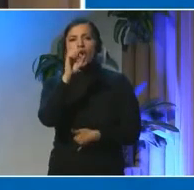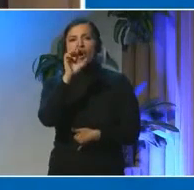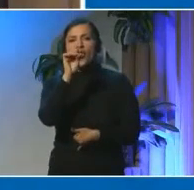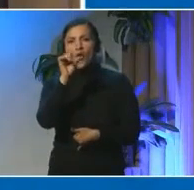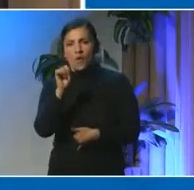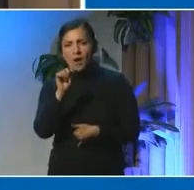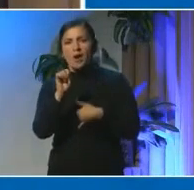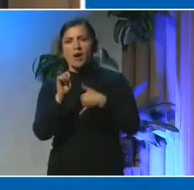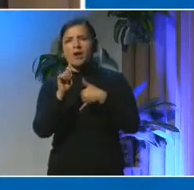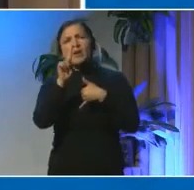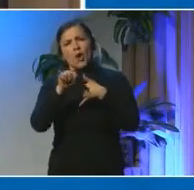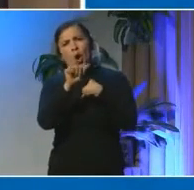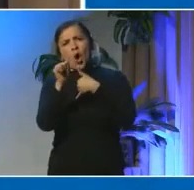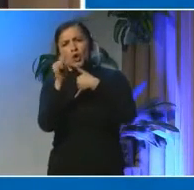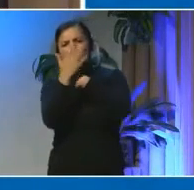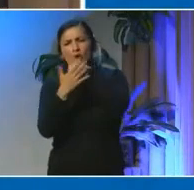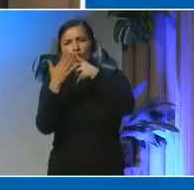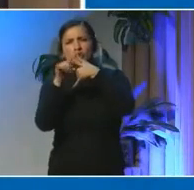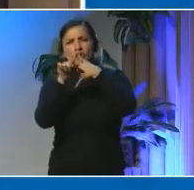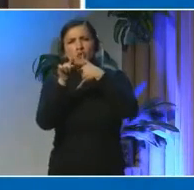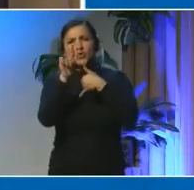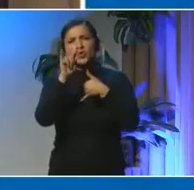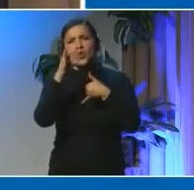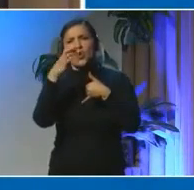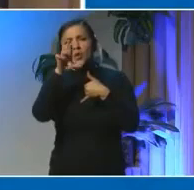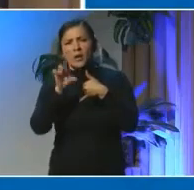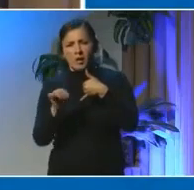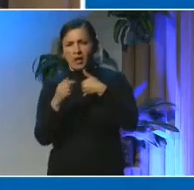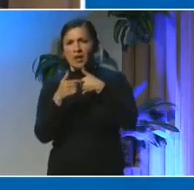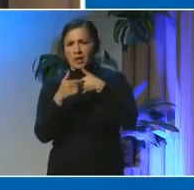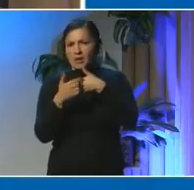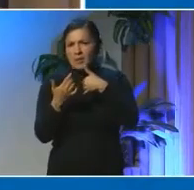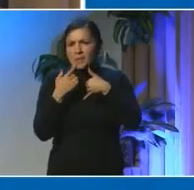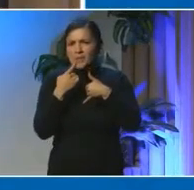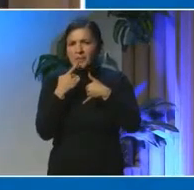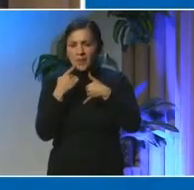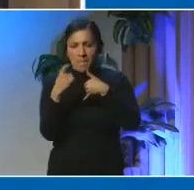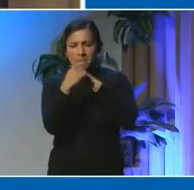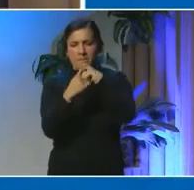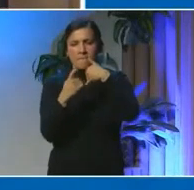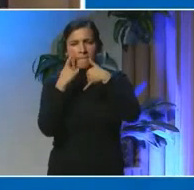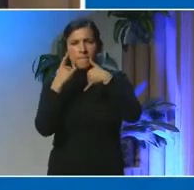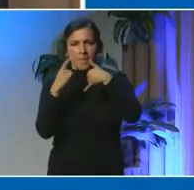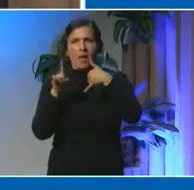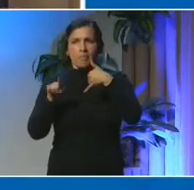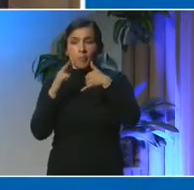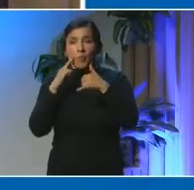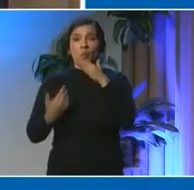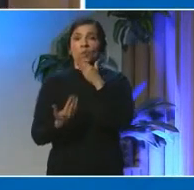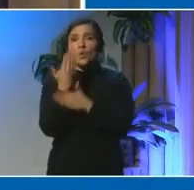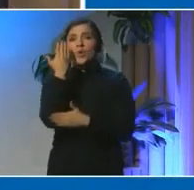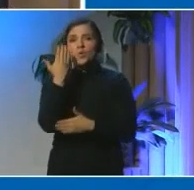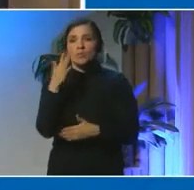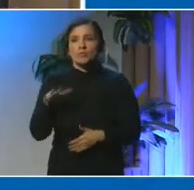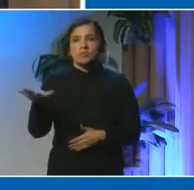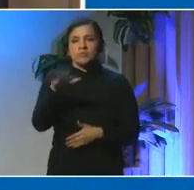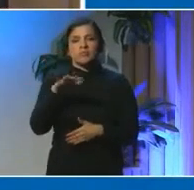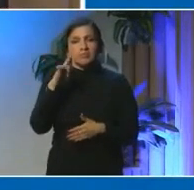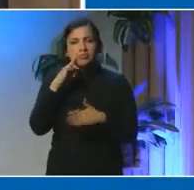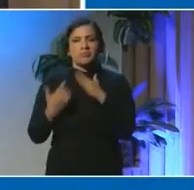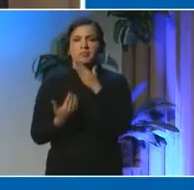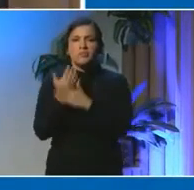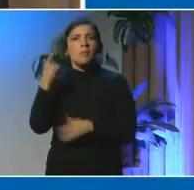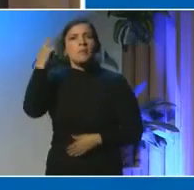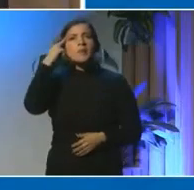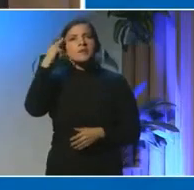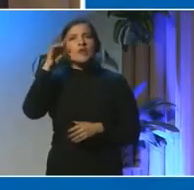digamos que aparte de desarrollar cultivos locales y demás Esto sí es algo un territorio completamente nuevo para nosotros y es empezar a pensar en